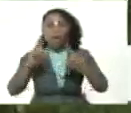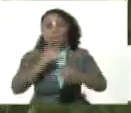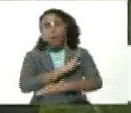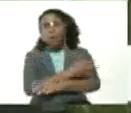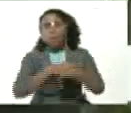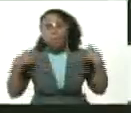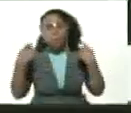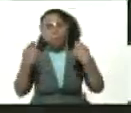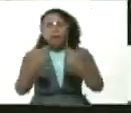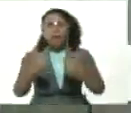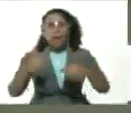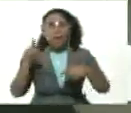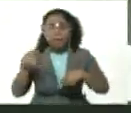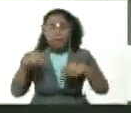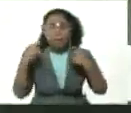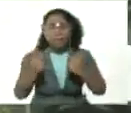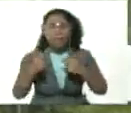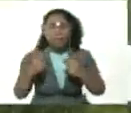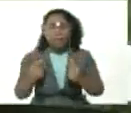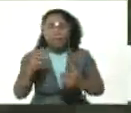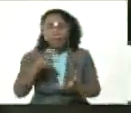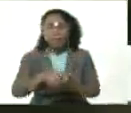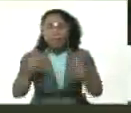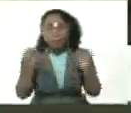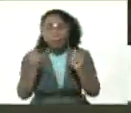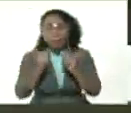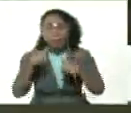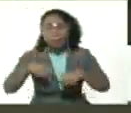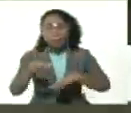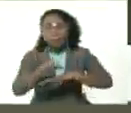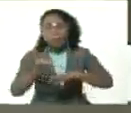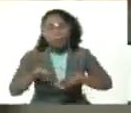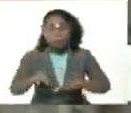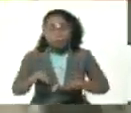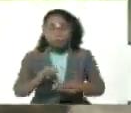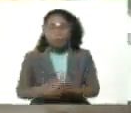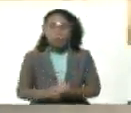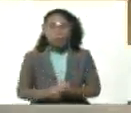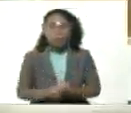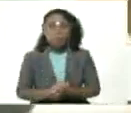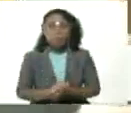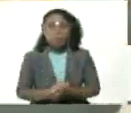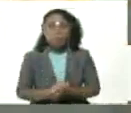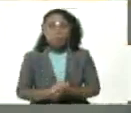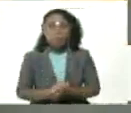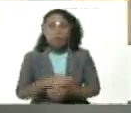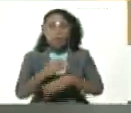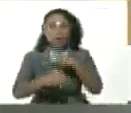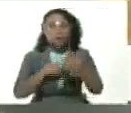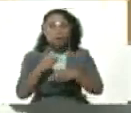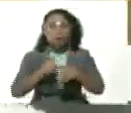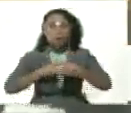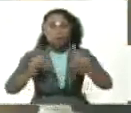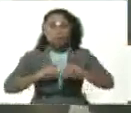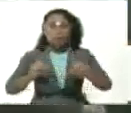se encuentra activado acá en el Estado Mérida, en este municipio Pinto Salinas, efectuando, bueno, las diferentes fases de atención. Primero,